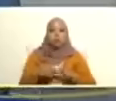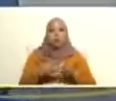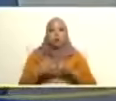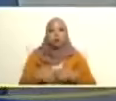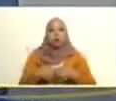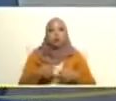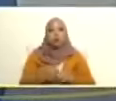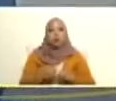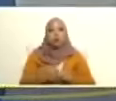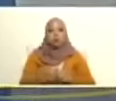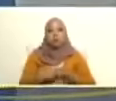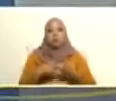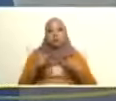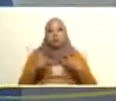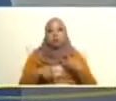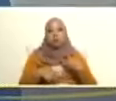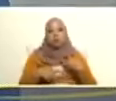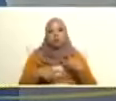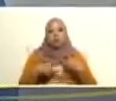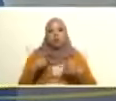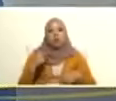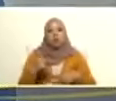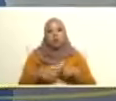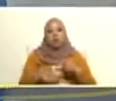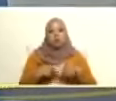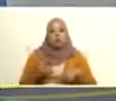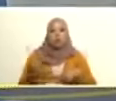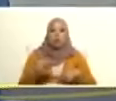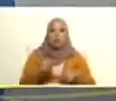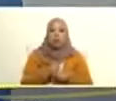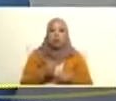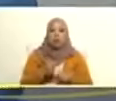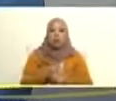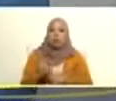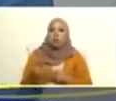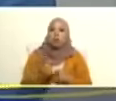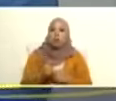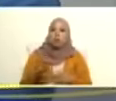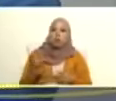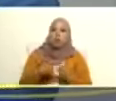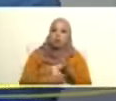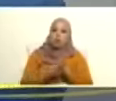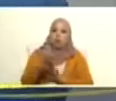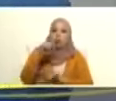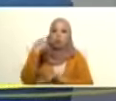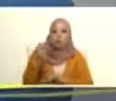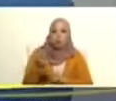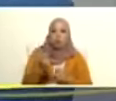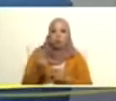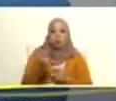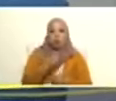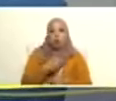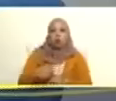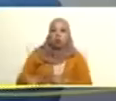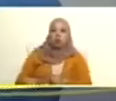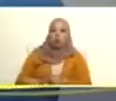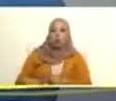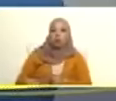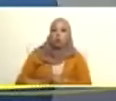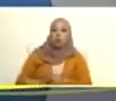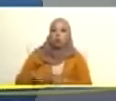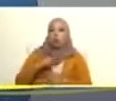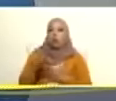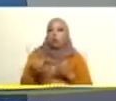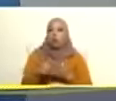y vamos a producir más ingresos, pero porque también se va a recuperar el poder adquisitivo, presidente. Esto lo va a dar la producción